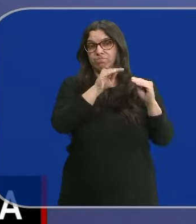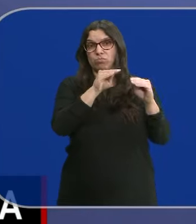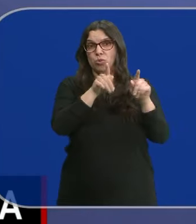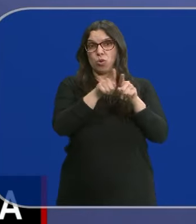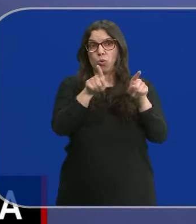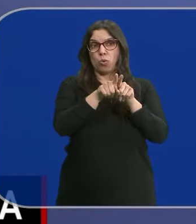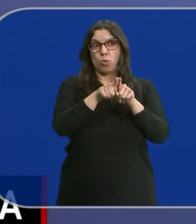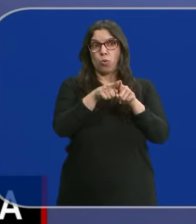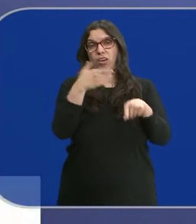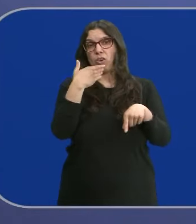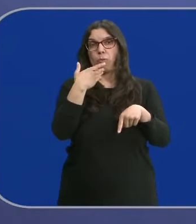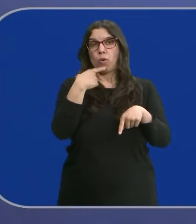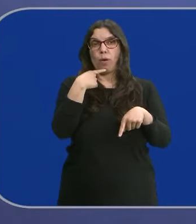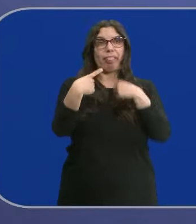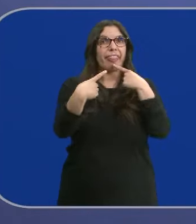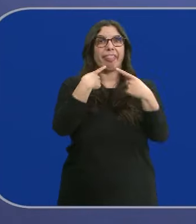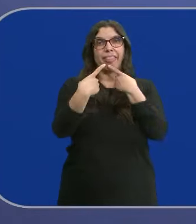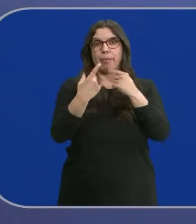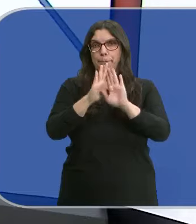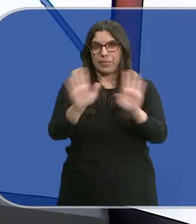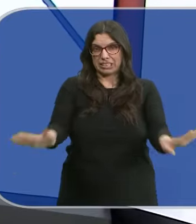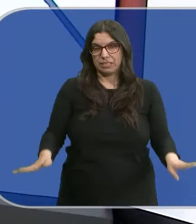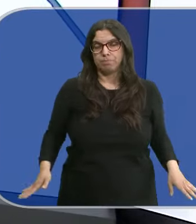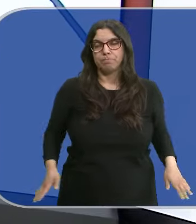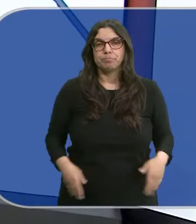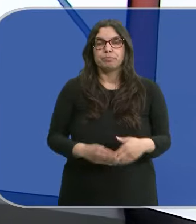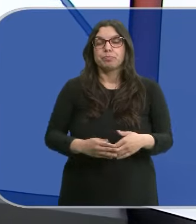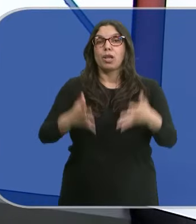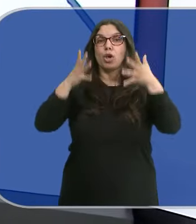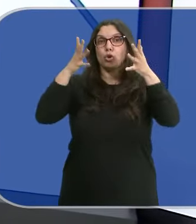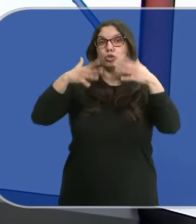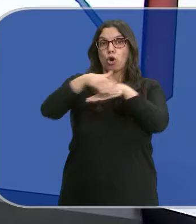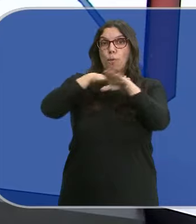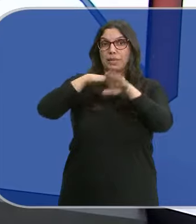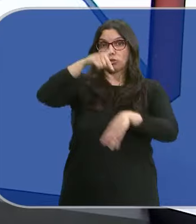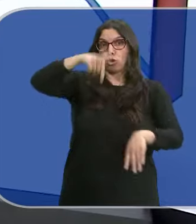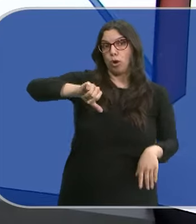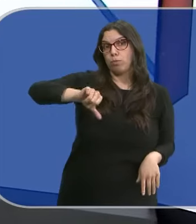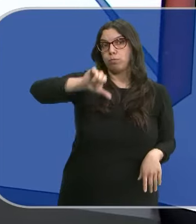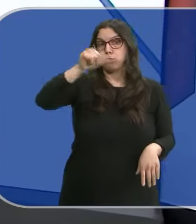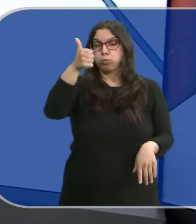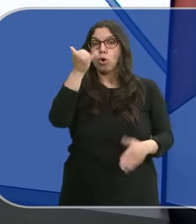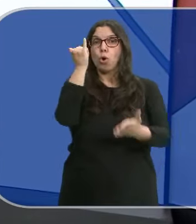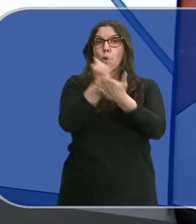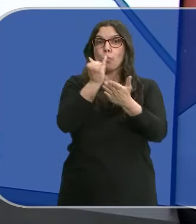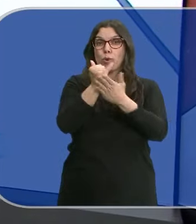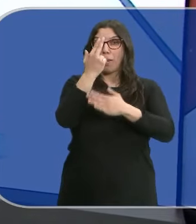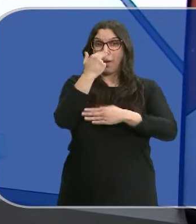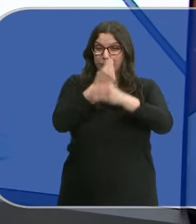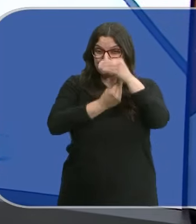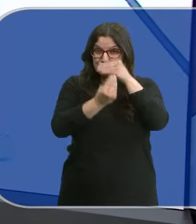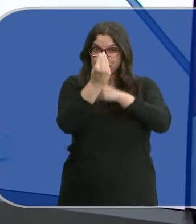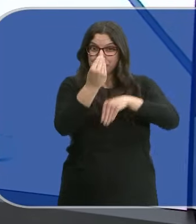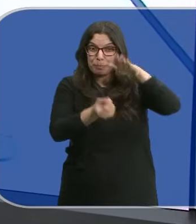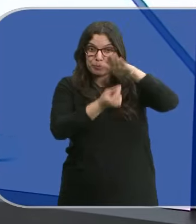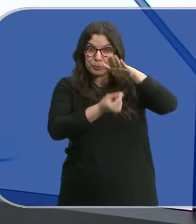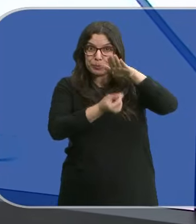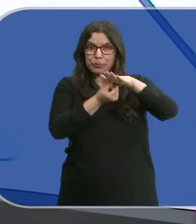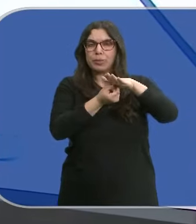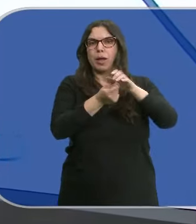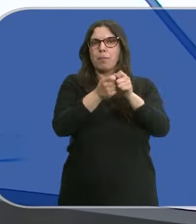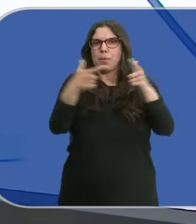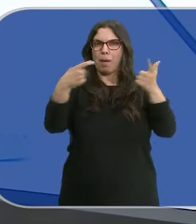a un guionista de relatos. El Consejo de Ministros aprueba hoy la ampliación de la prueba del talón. cribado a los